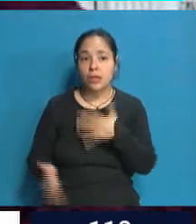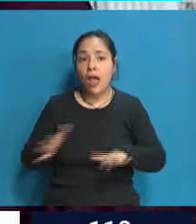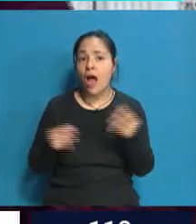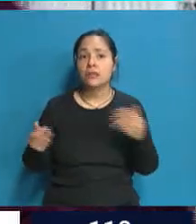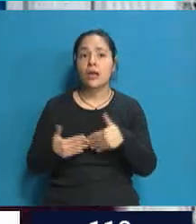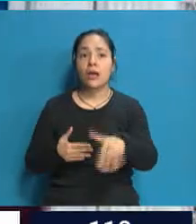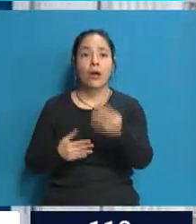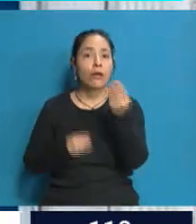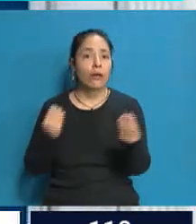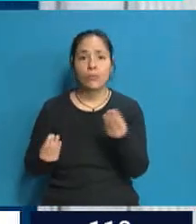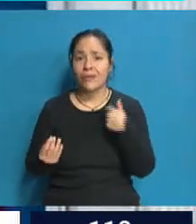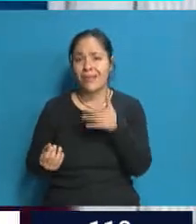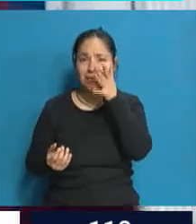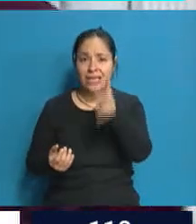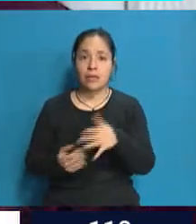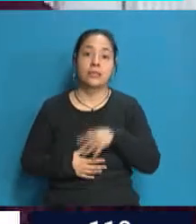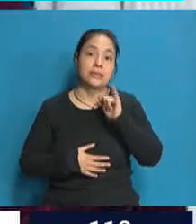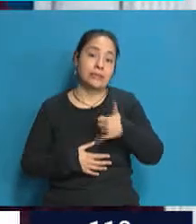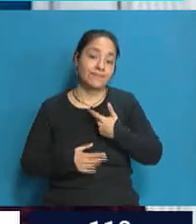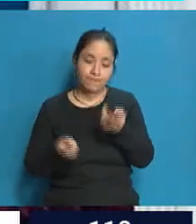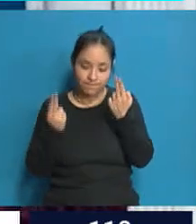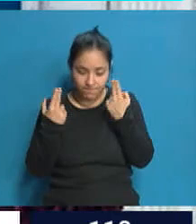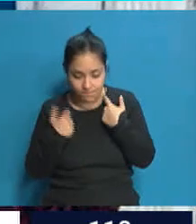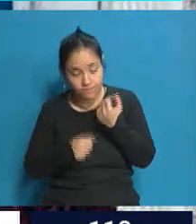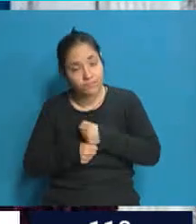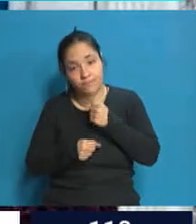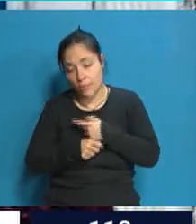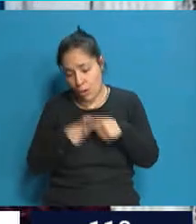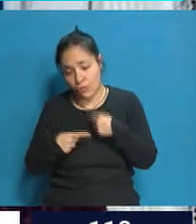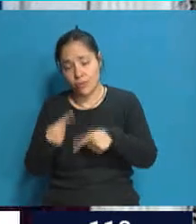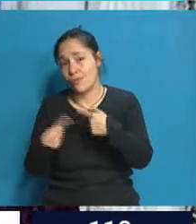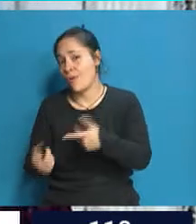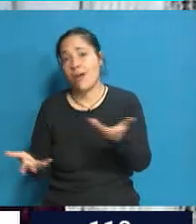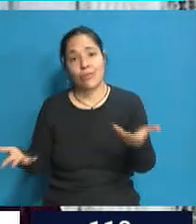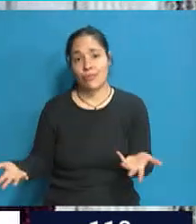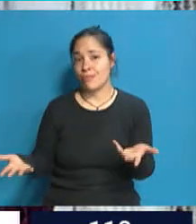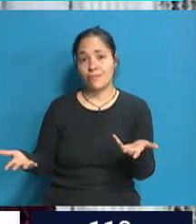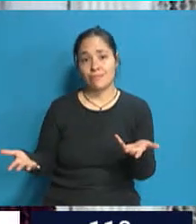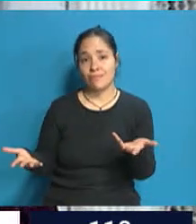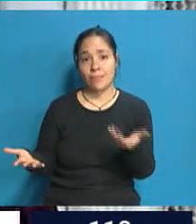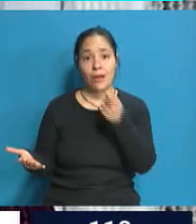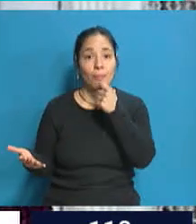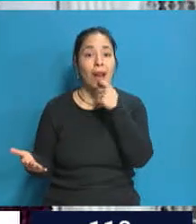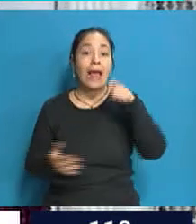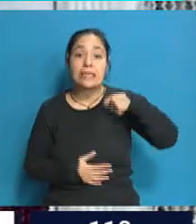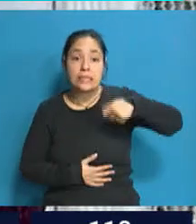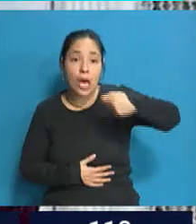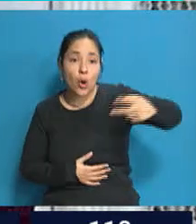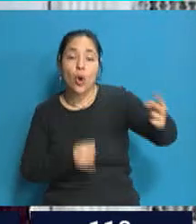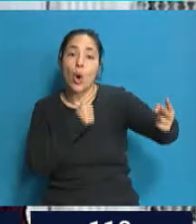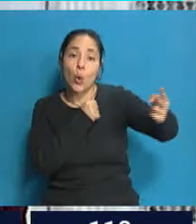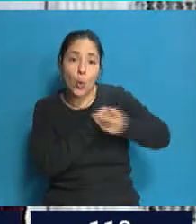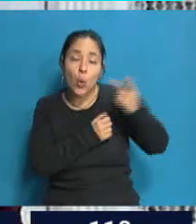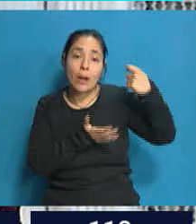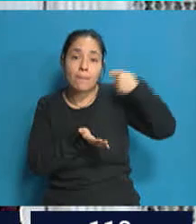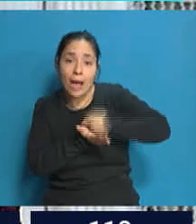decir esto, pero... Bueno. Y agachar la cabeza y seguir trabajando el próximo día, porque ni siquiera los seguros te cubren